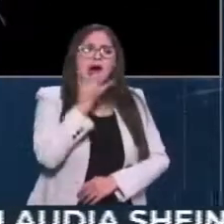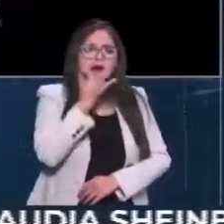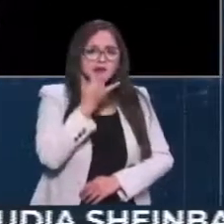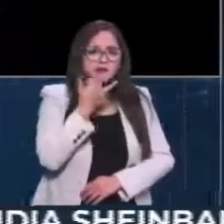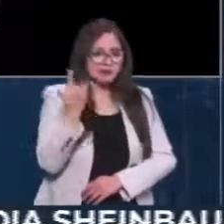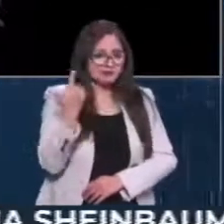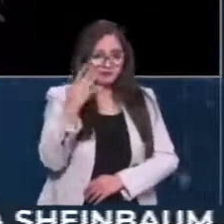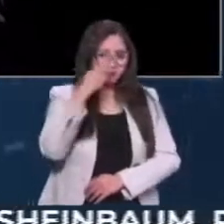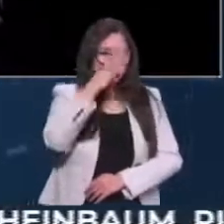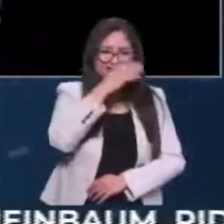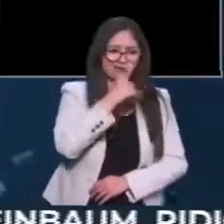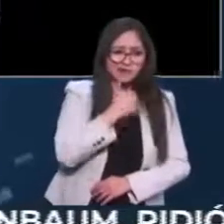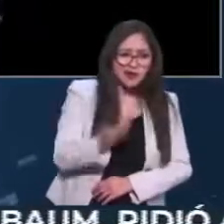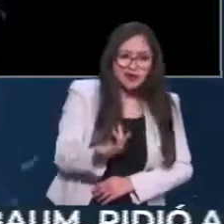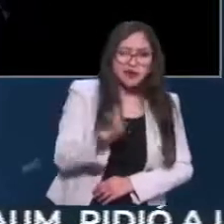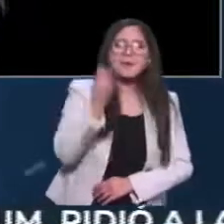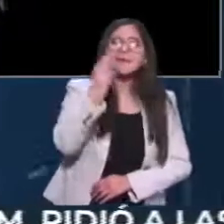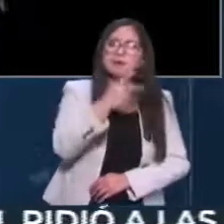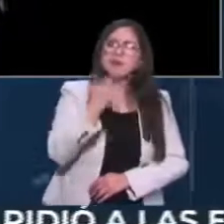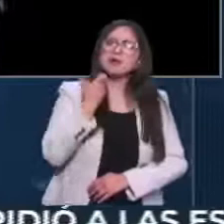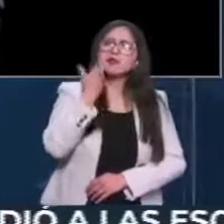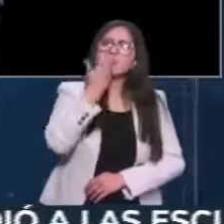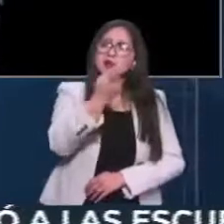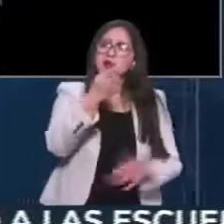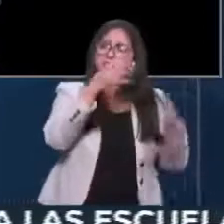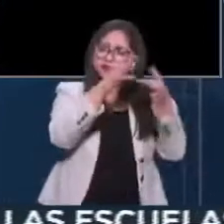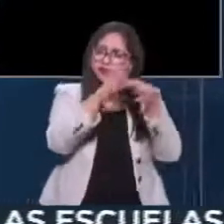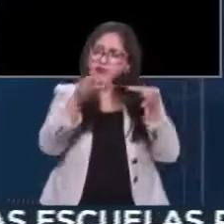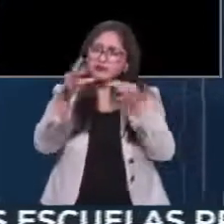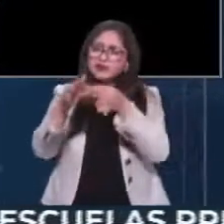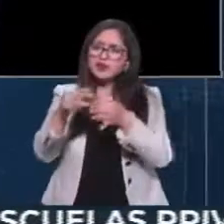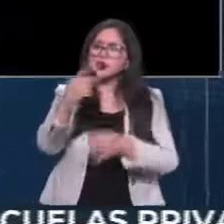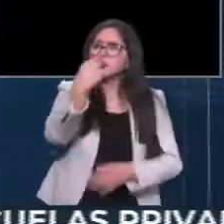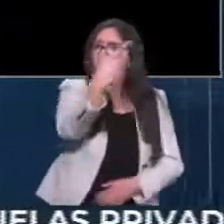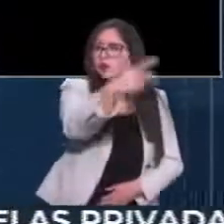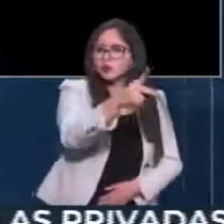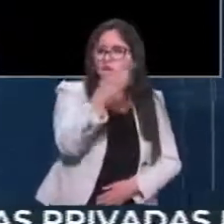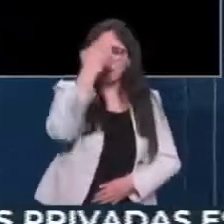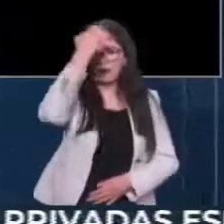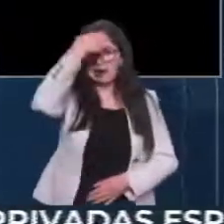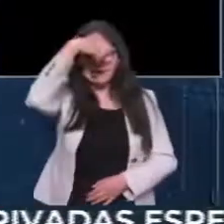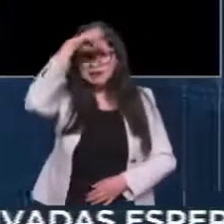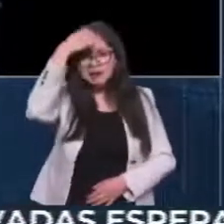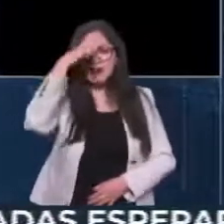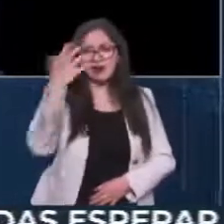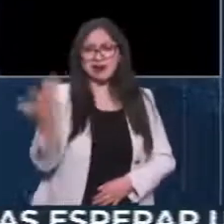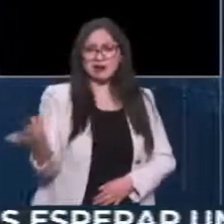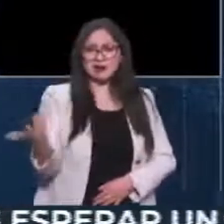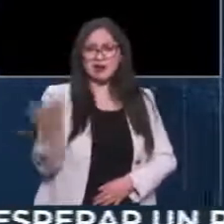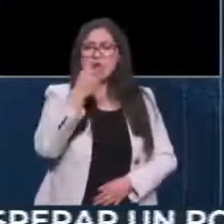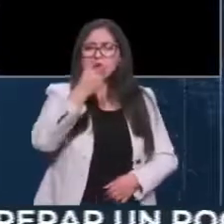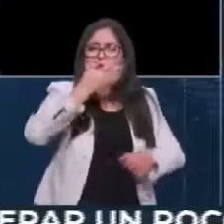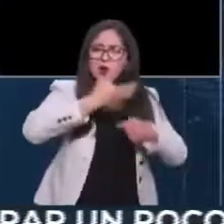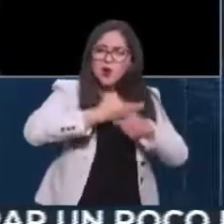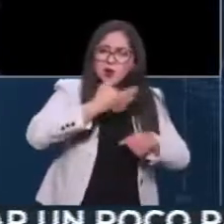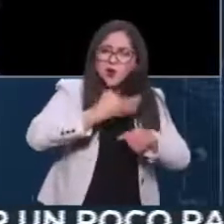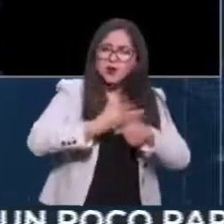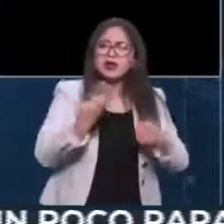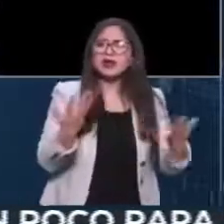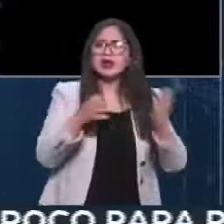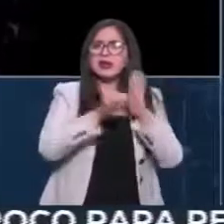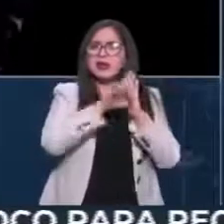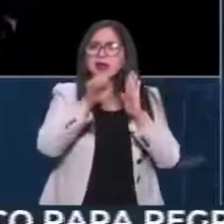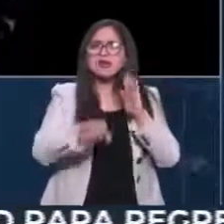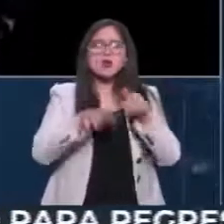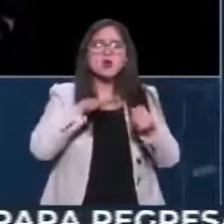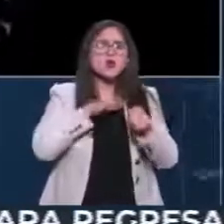ir directo a lo que son las observaciones desde la experiencia tuya, Muna, sobre lo que fueron los